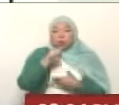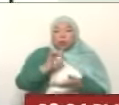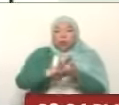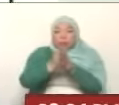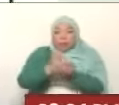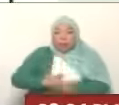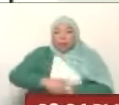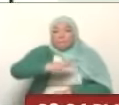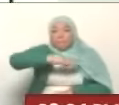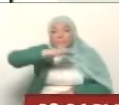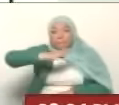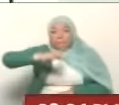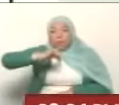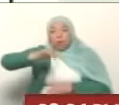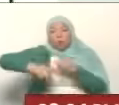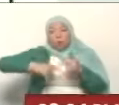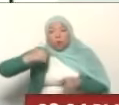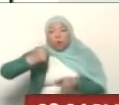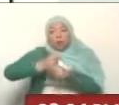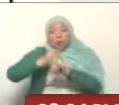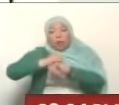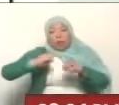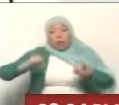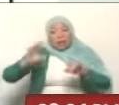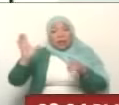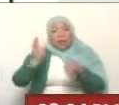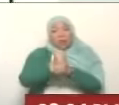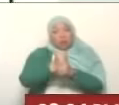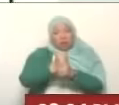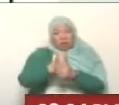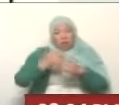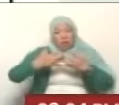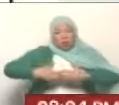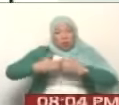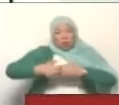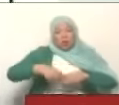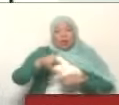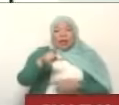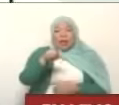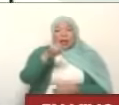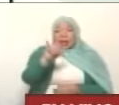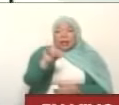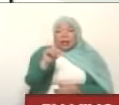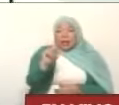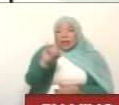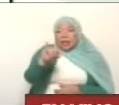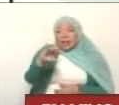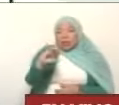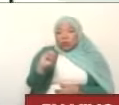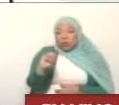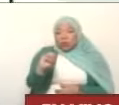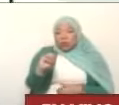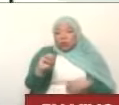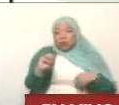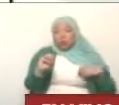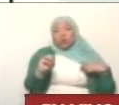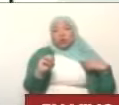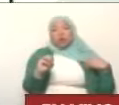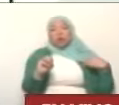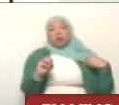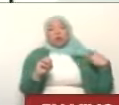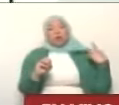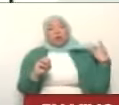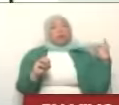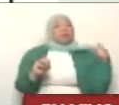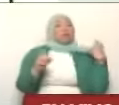MAS y crear un outsider con el fin de adueñarse del litio. Información filtrada de la Embajada de Estados Unidos en La Paz y sistematizada,